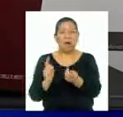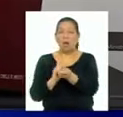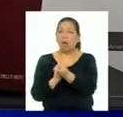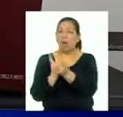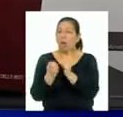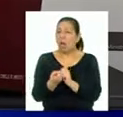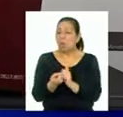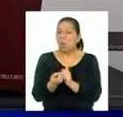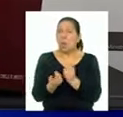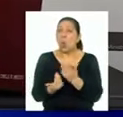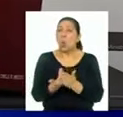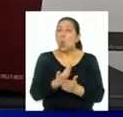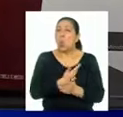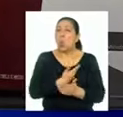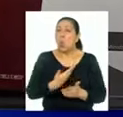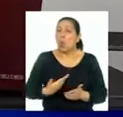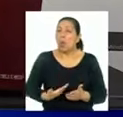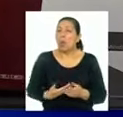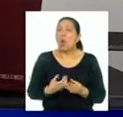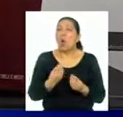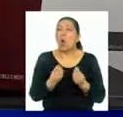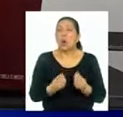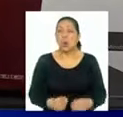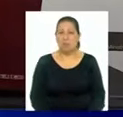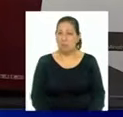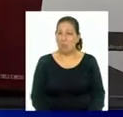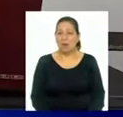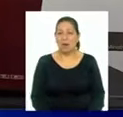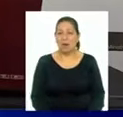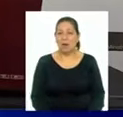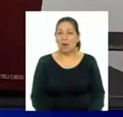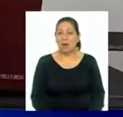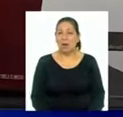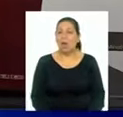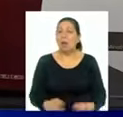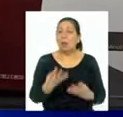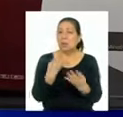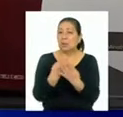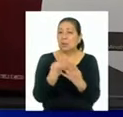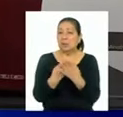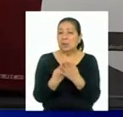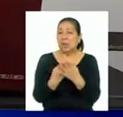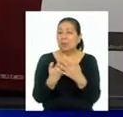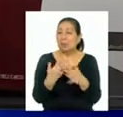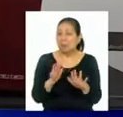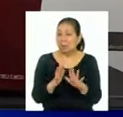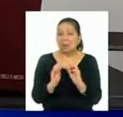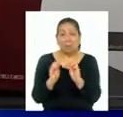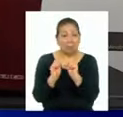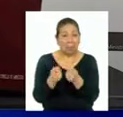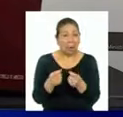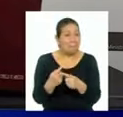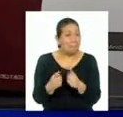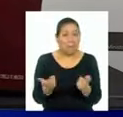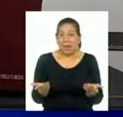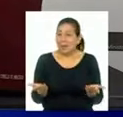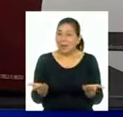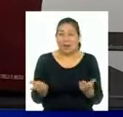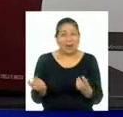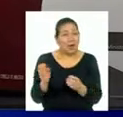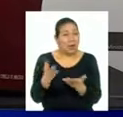transferencia con el nuevo gobierno? Me refiero a los penales que ya debieron ser entregados. Sin embargo,